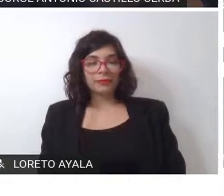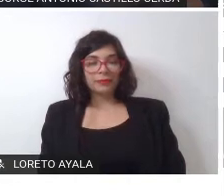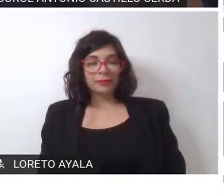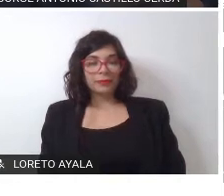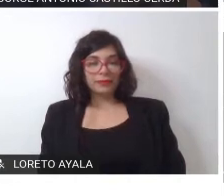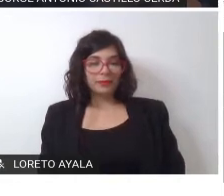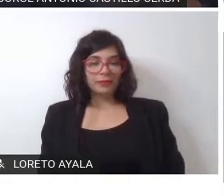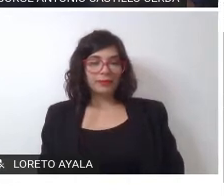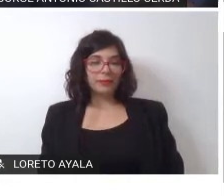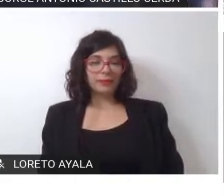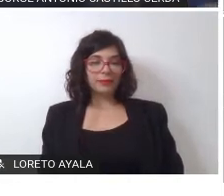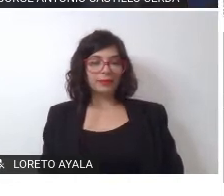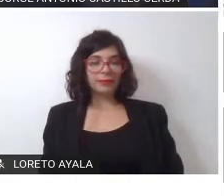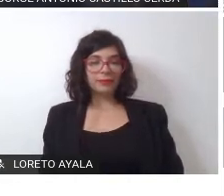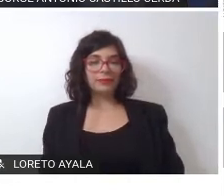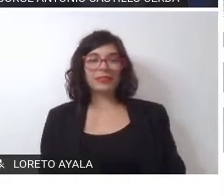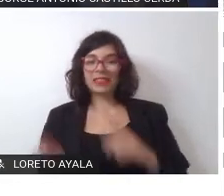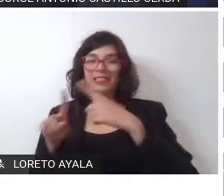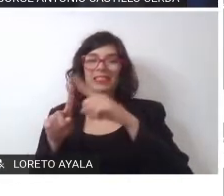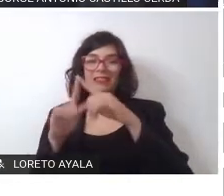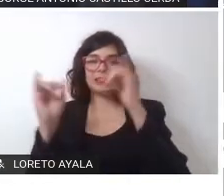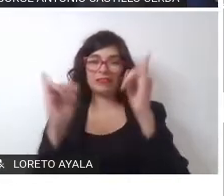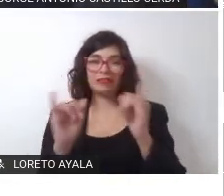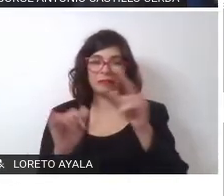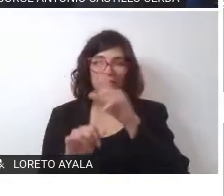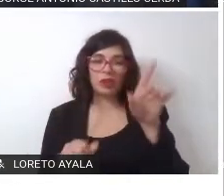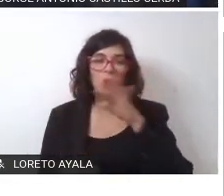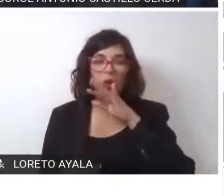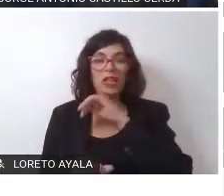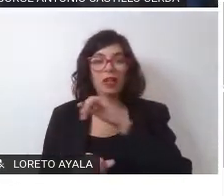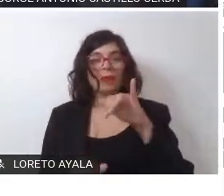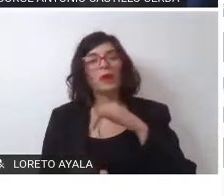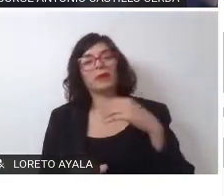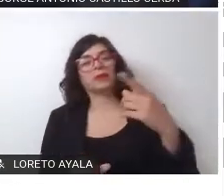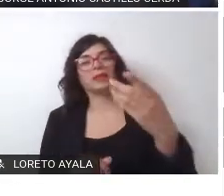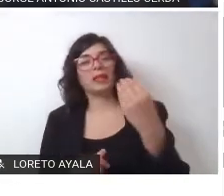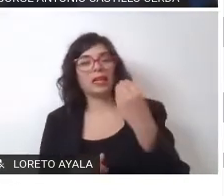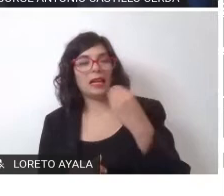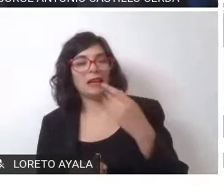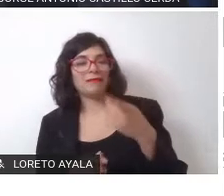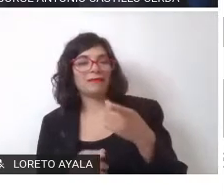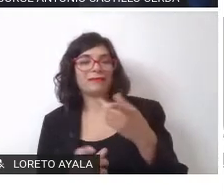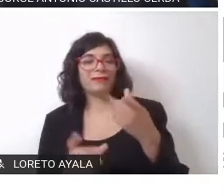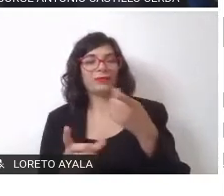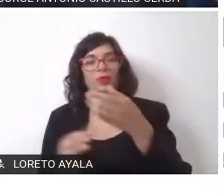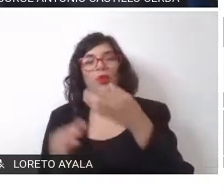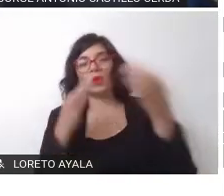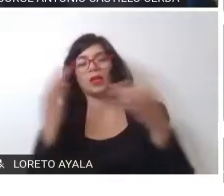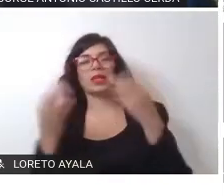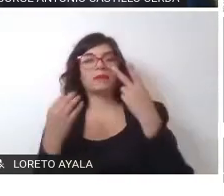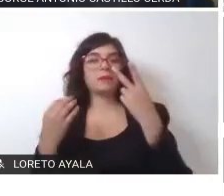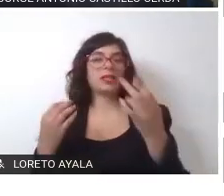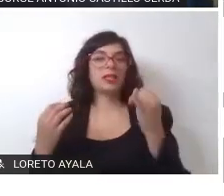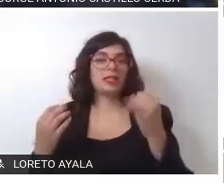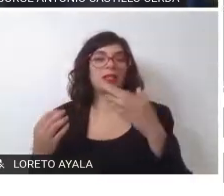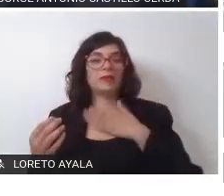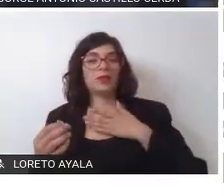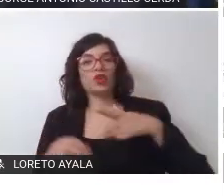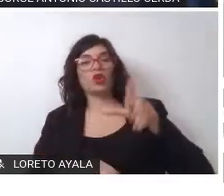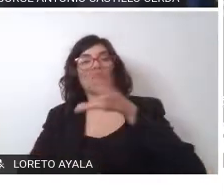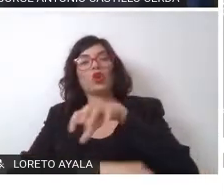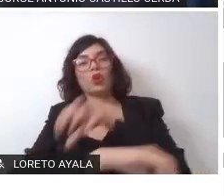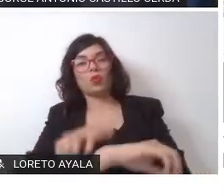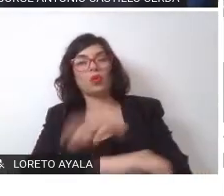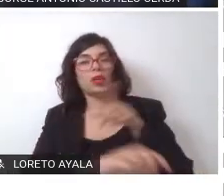que se han usado. Y por eso ahora de nuevo el chat, ahí ustedes me cuentan, o no a mí, sino que les cuentan, oye, mira, aquí en mi comuna hicimos esto, y